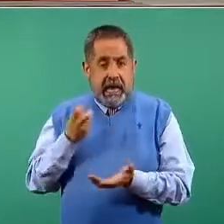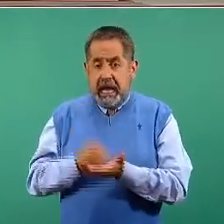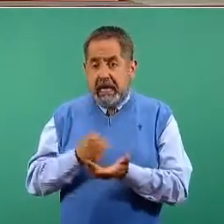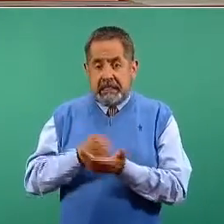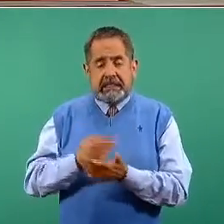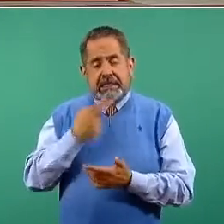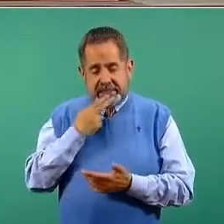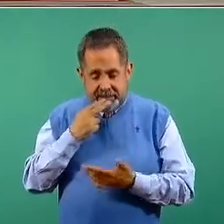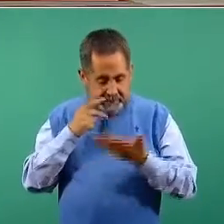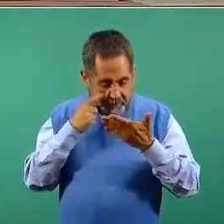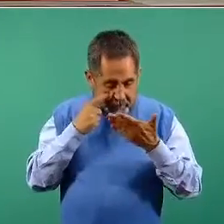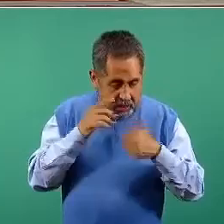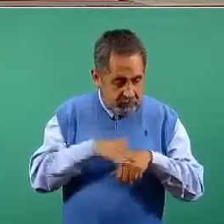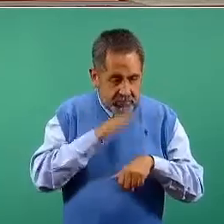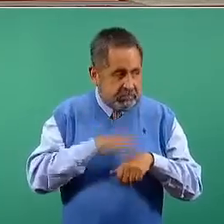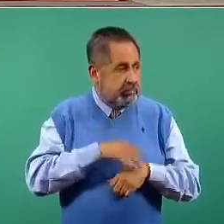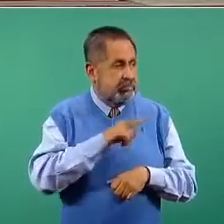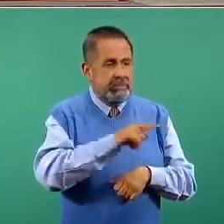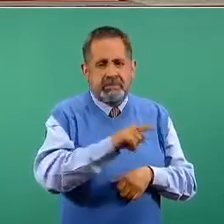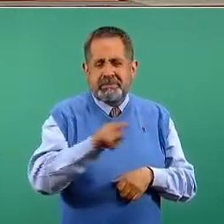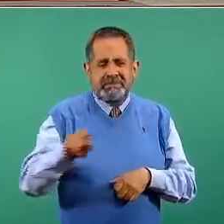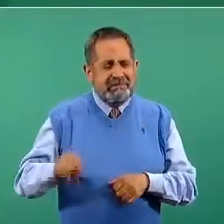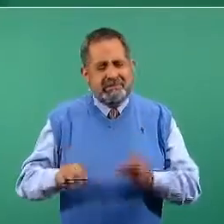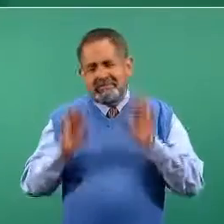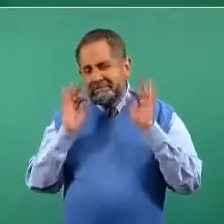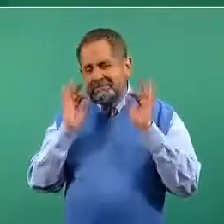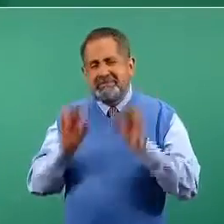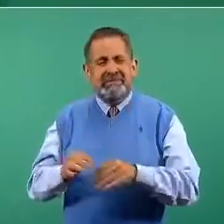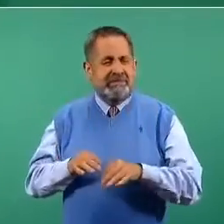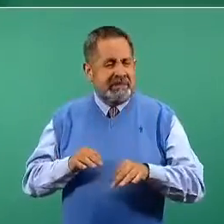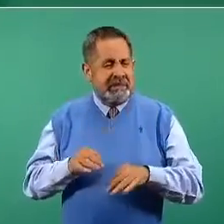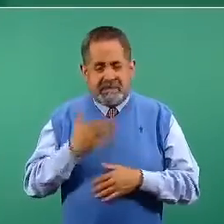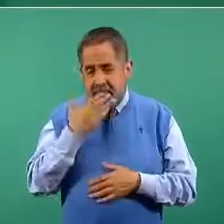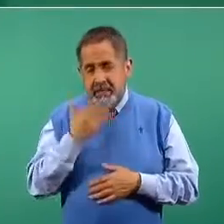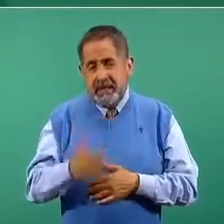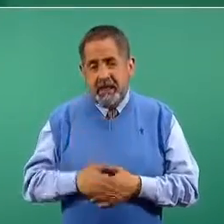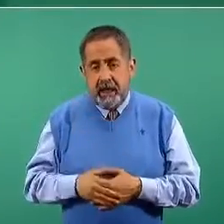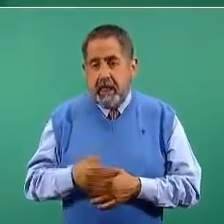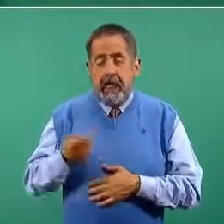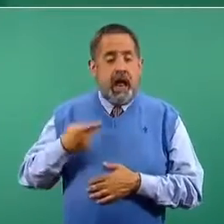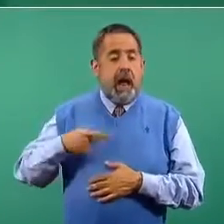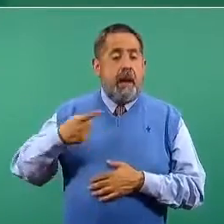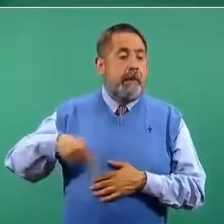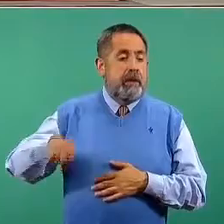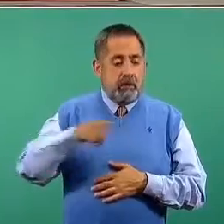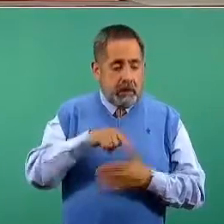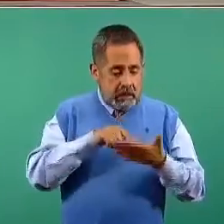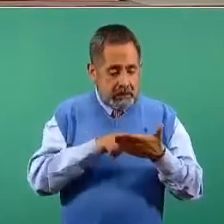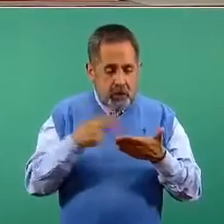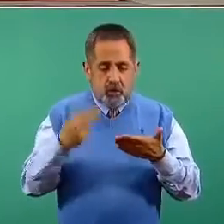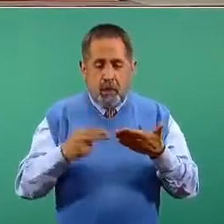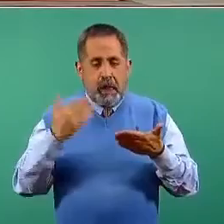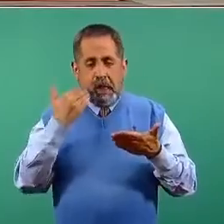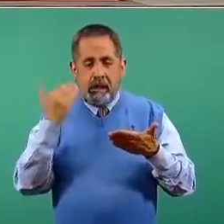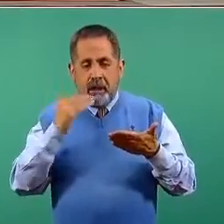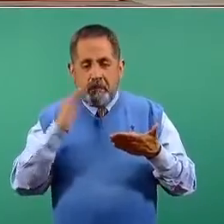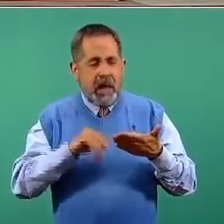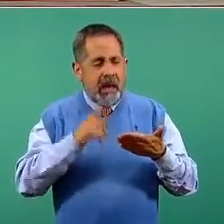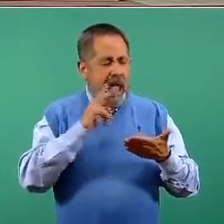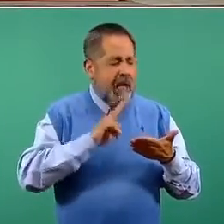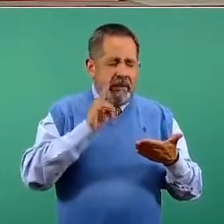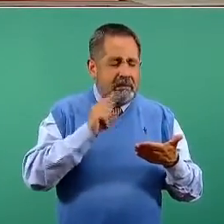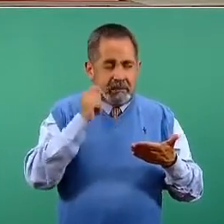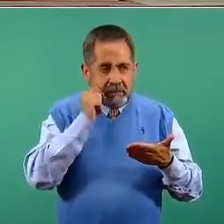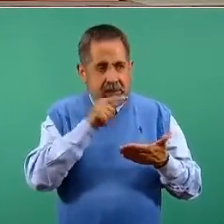hecho verificaciones en el trabajo de campo y hemos tenido personas que, aunque estaban registradas por distintas